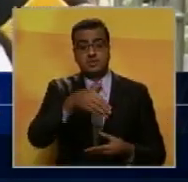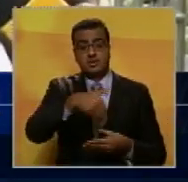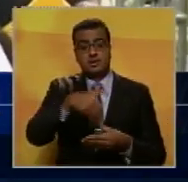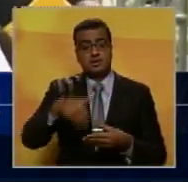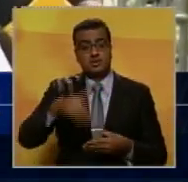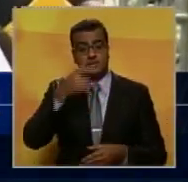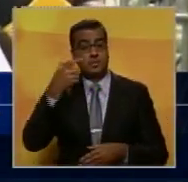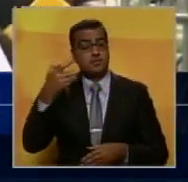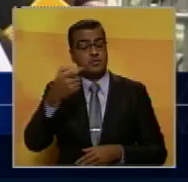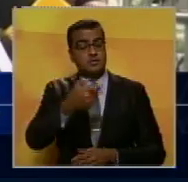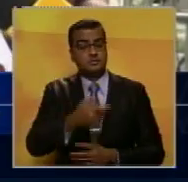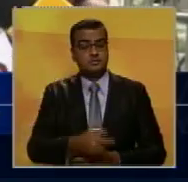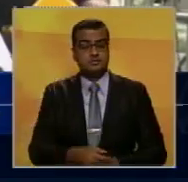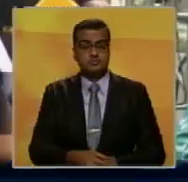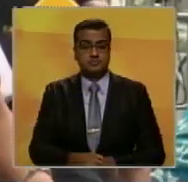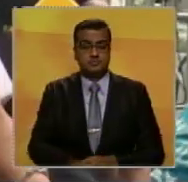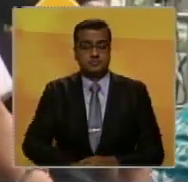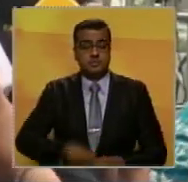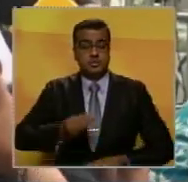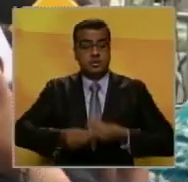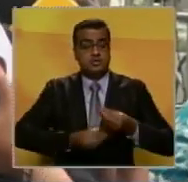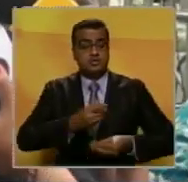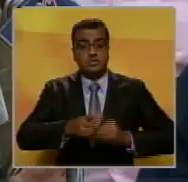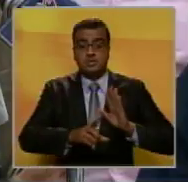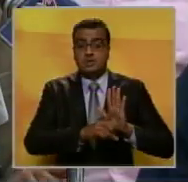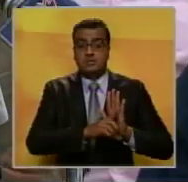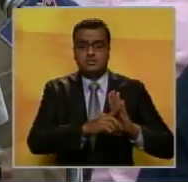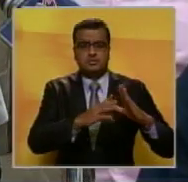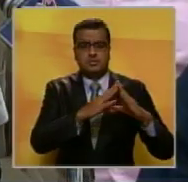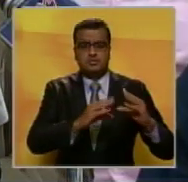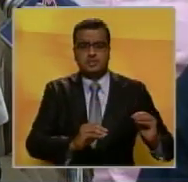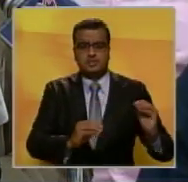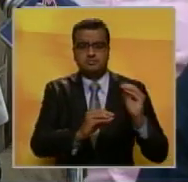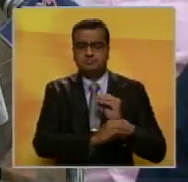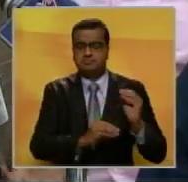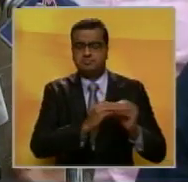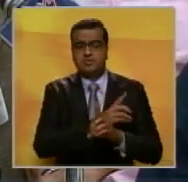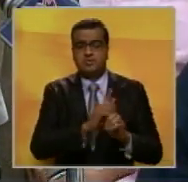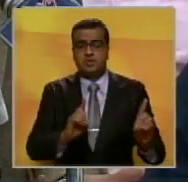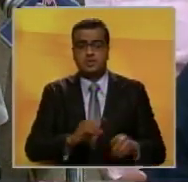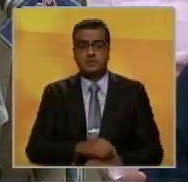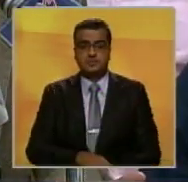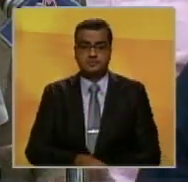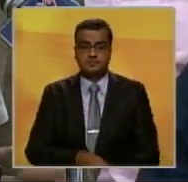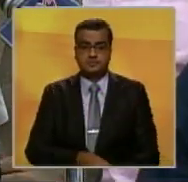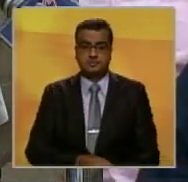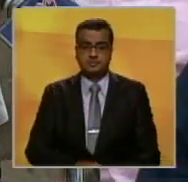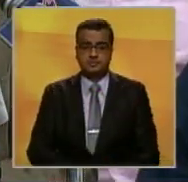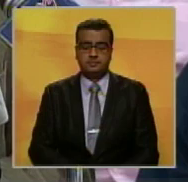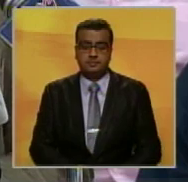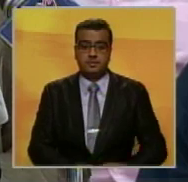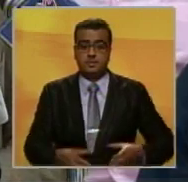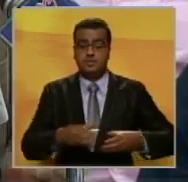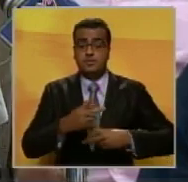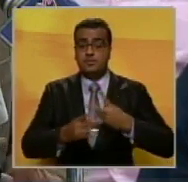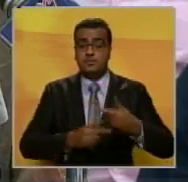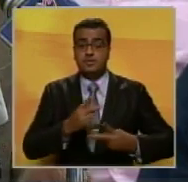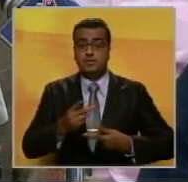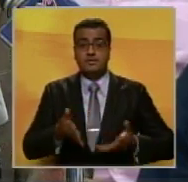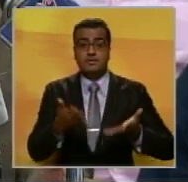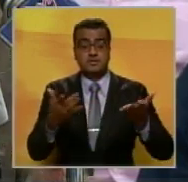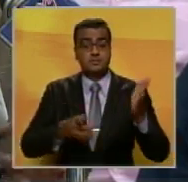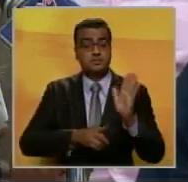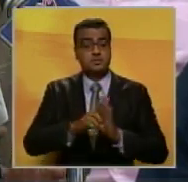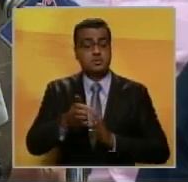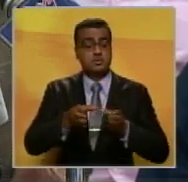por el pueblo a través de actos ilegales es absolutamente antidemocrático. Falcón aseguró que su partido, Avanzada Progresista, y